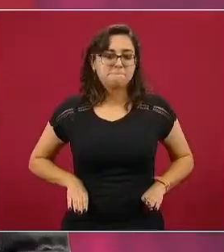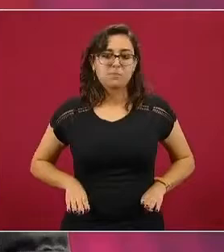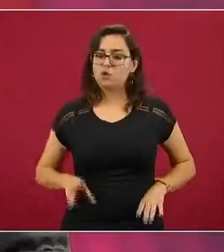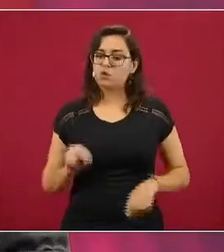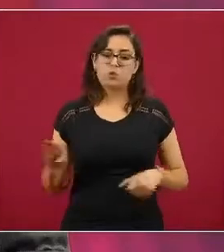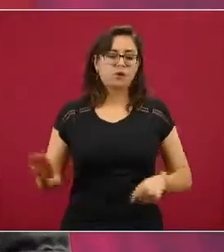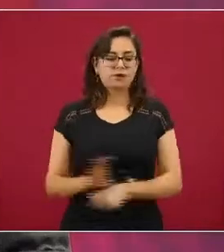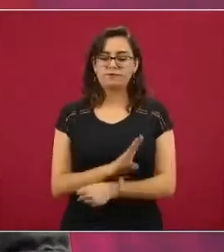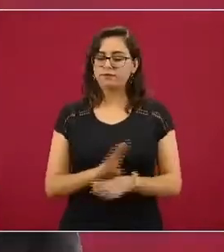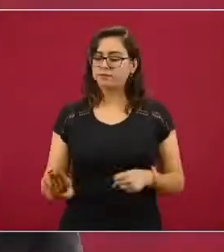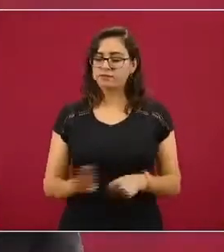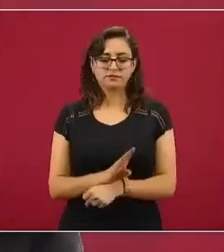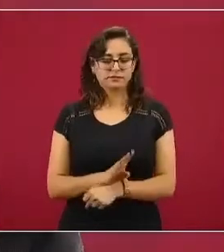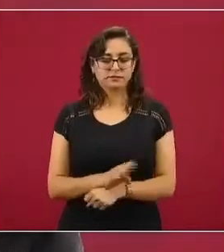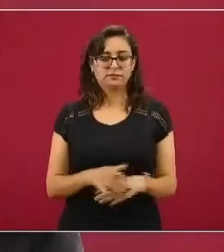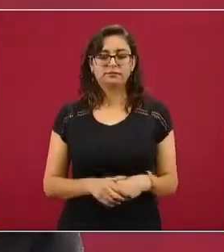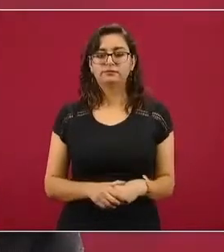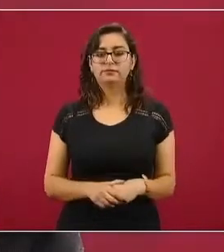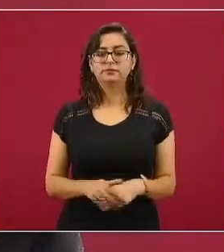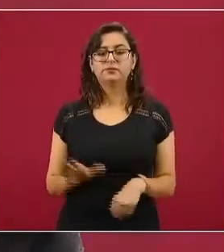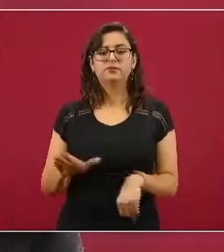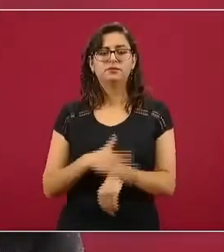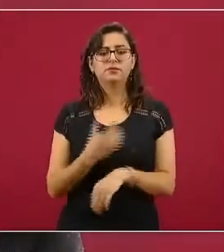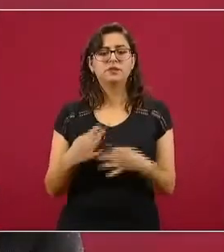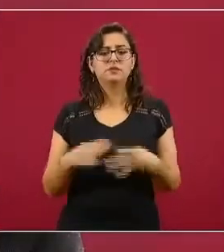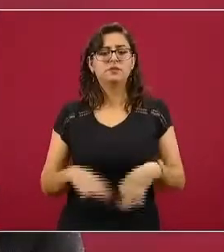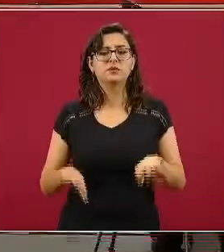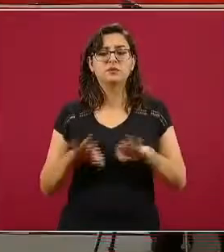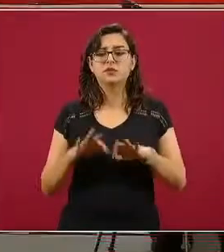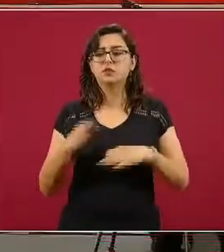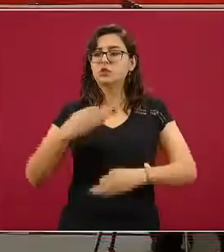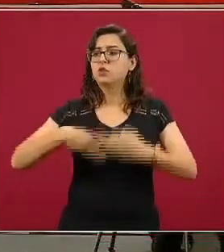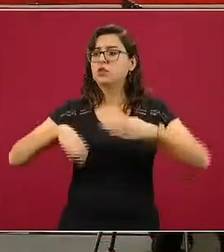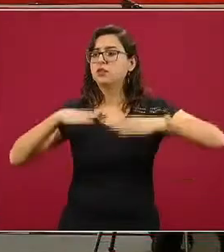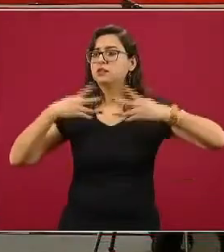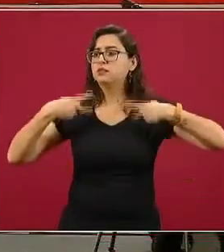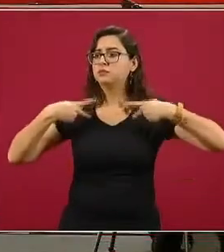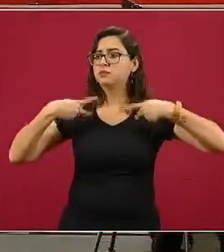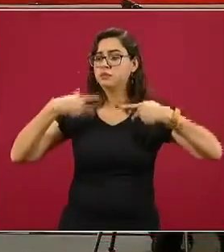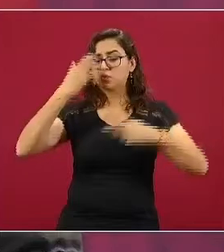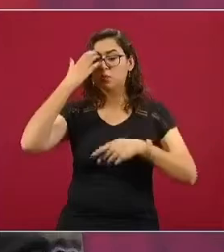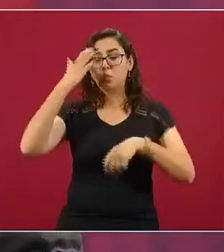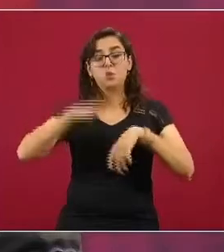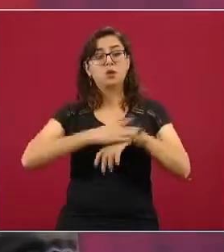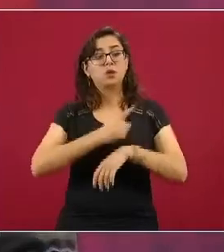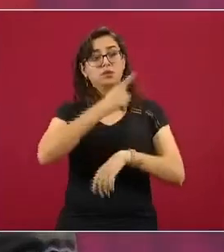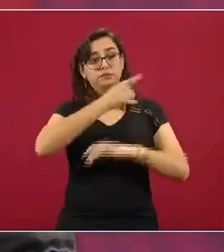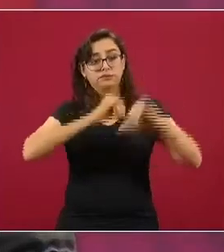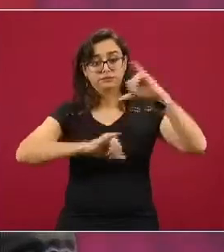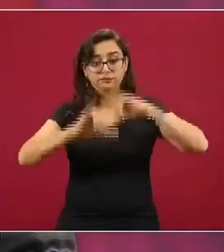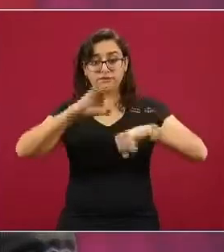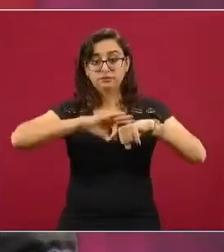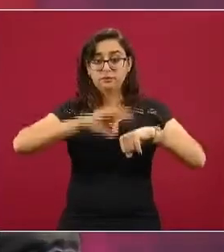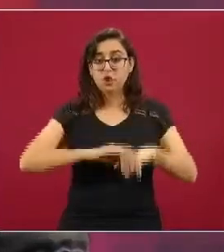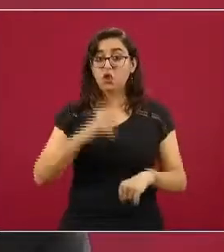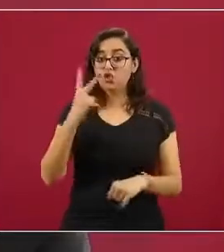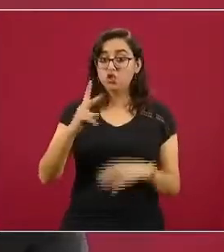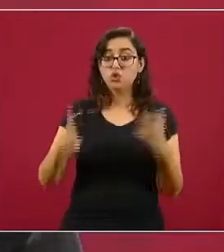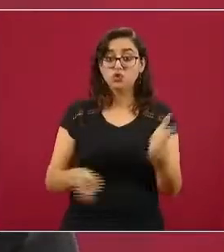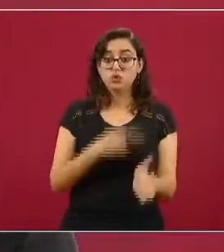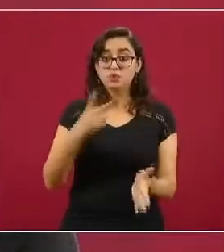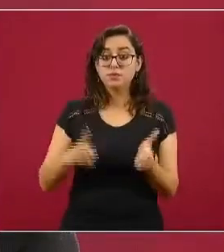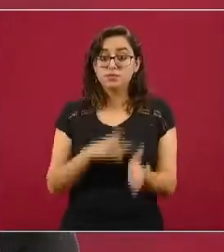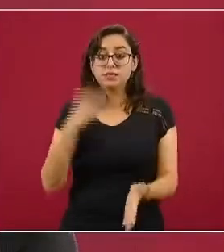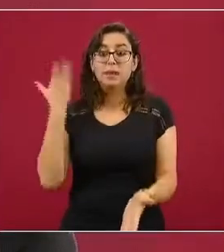es favorable. ¿Y por qué es importante que toda la población lo conozca? Porque Gilead ha sometido en 2 ocasiones